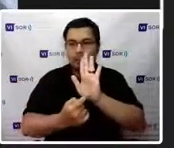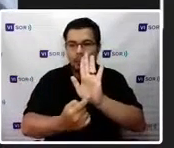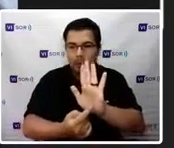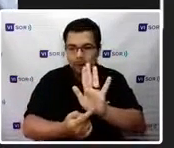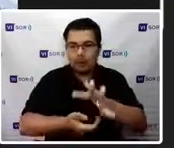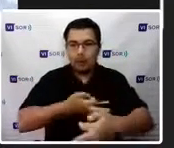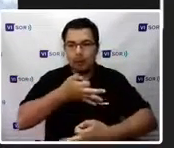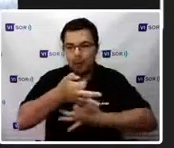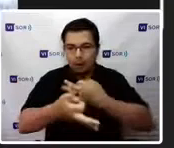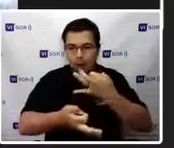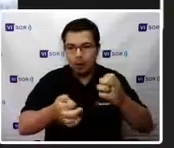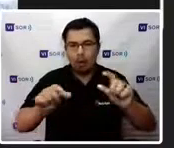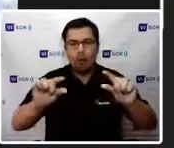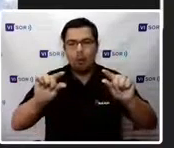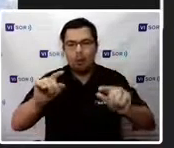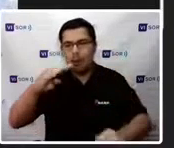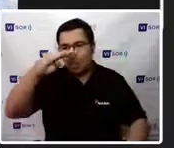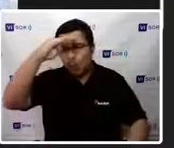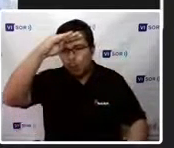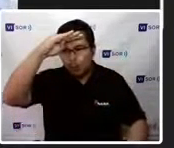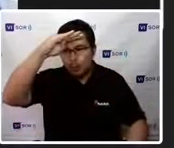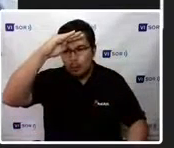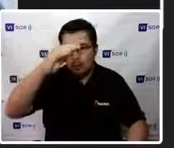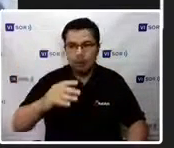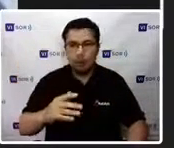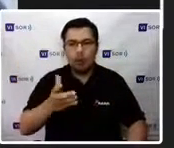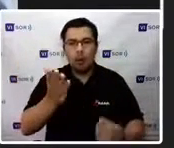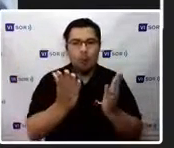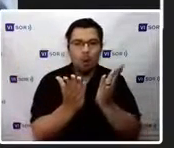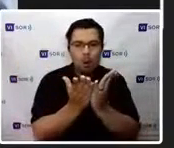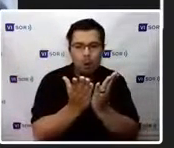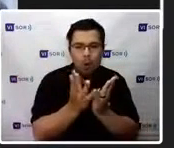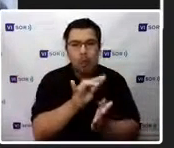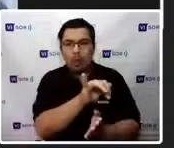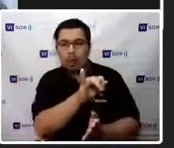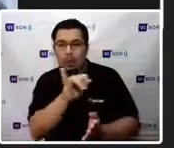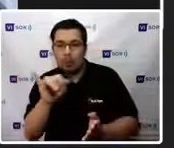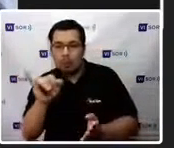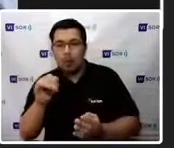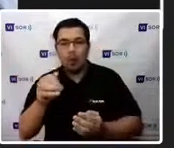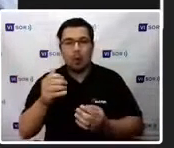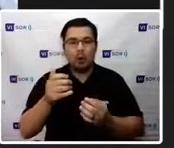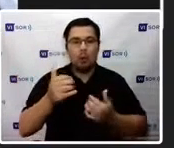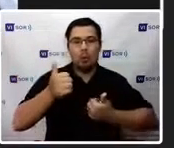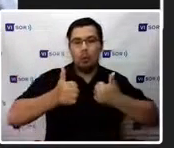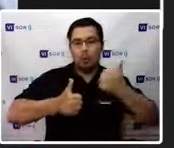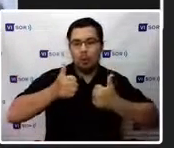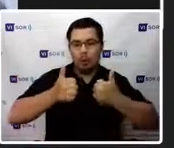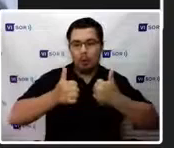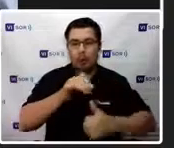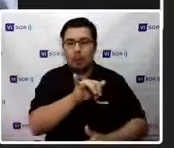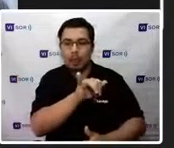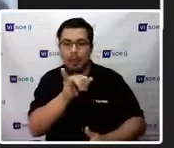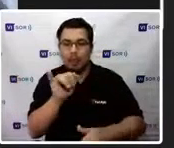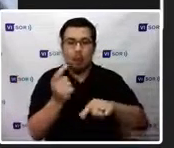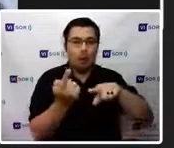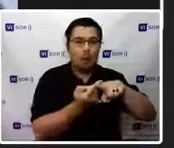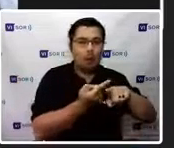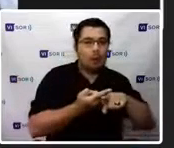tu, ¿no es cierto?, experiencia como estudiante y luego como profesional, y luego vamos a ir conversando un poco aquí para, ¿no es